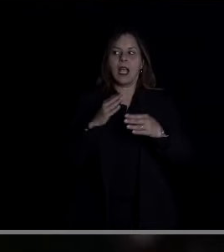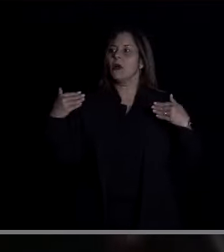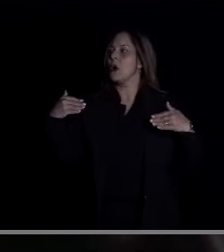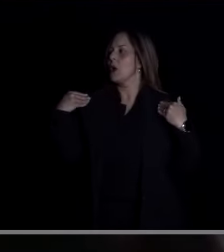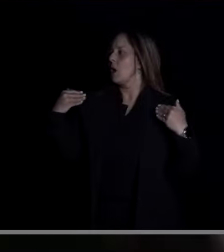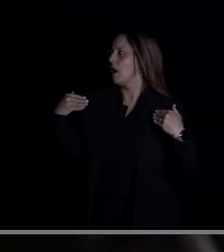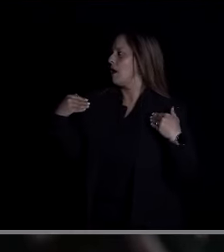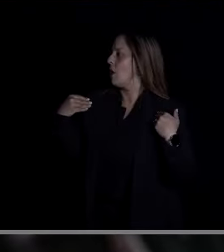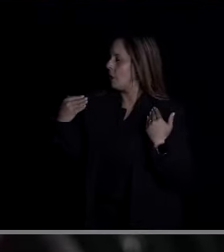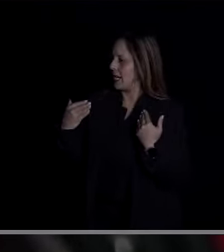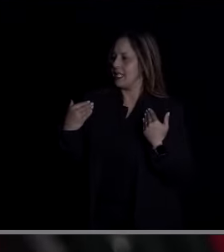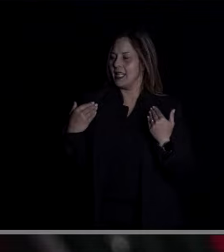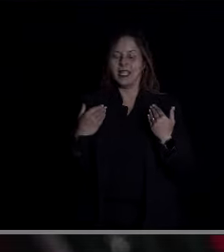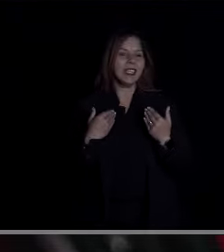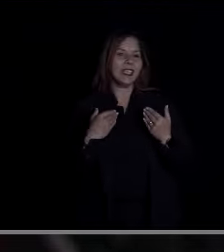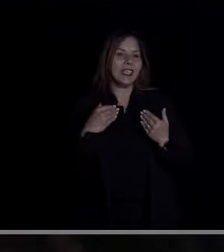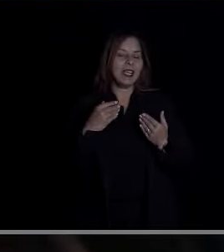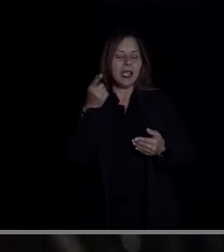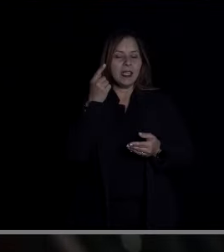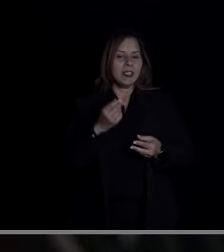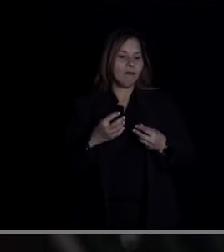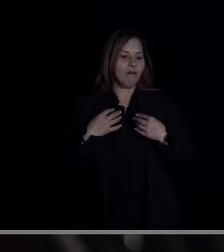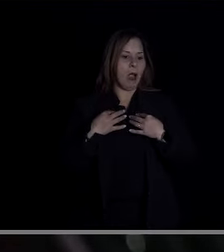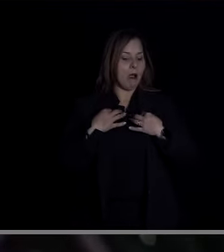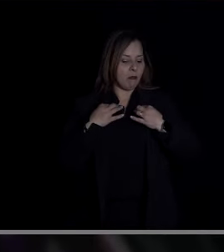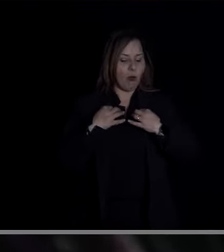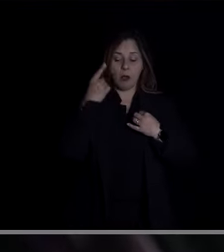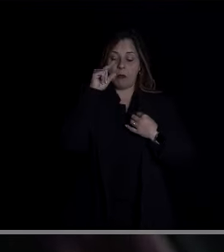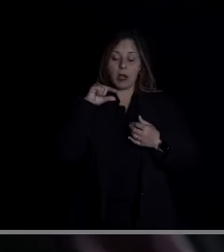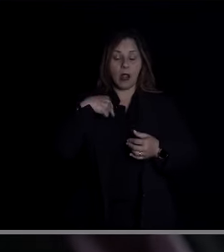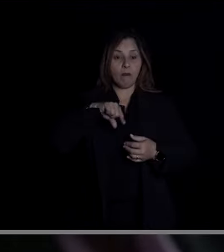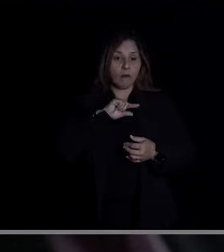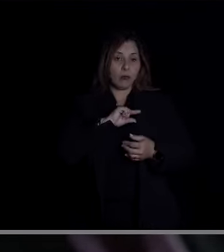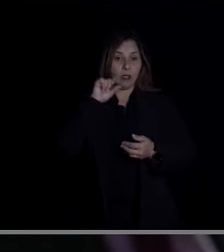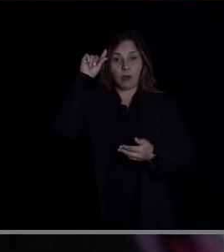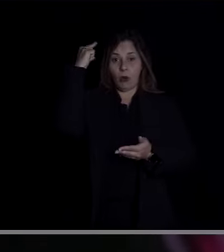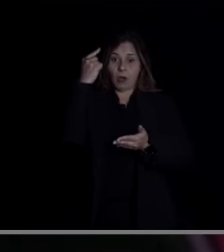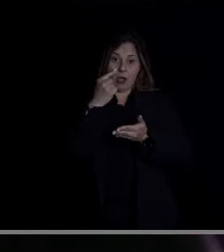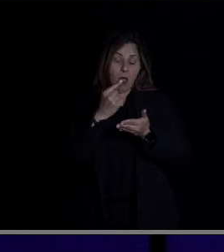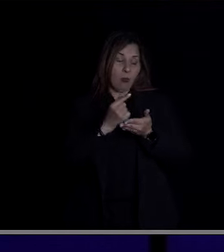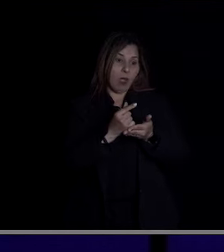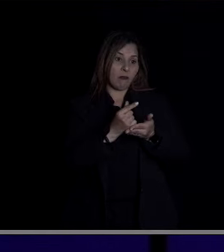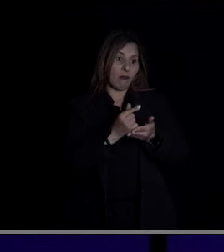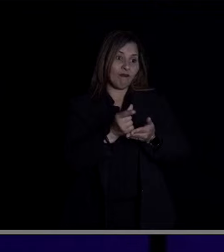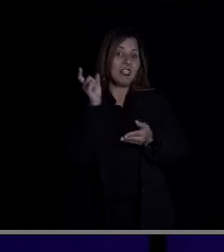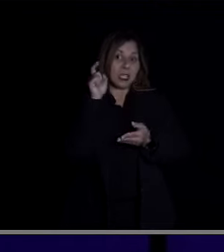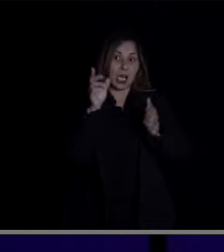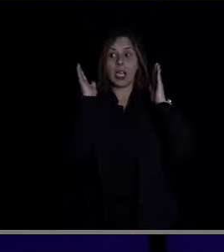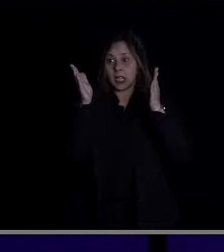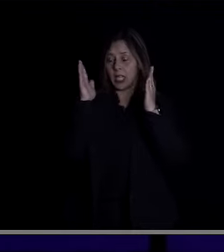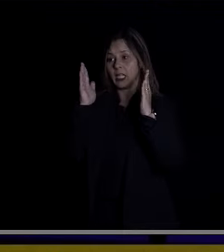de Ocasión para nuestros graduandos. Y tiene que atender a mis hijos y a su esposo. ¡Ay, Dios mío!